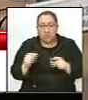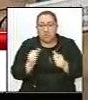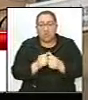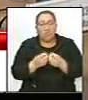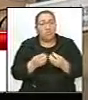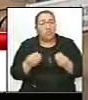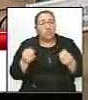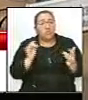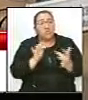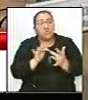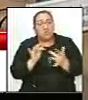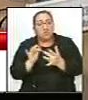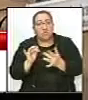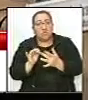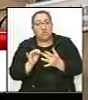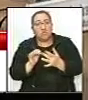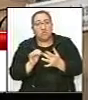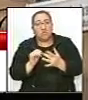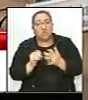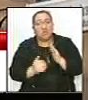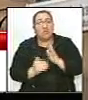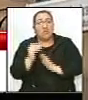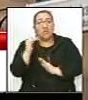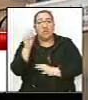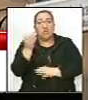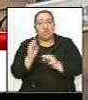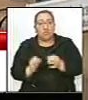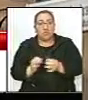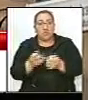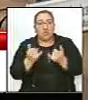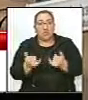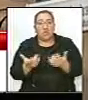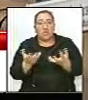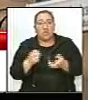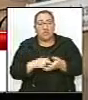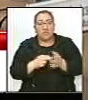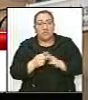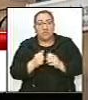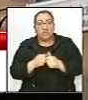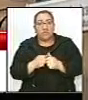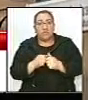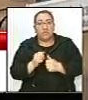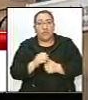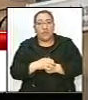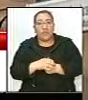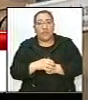muchos intermediarios, levantan los costos. Ahora quieren